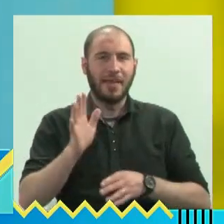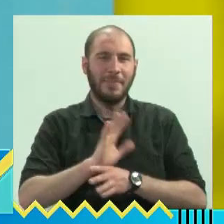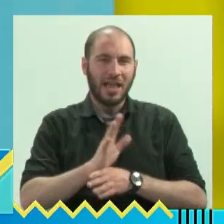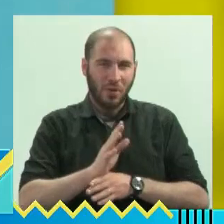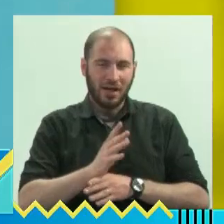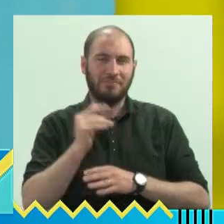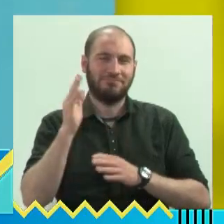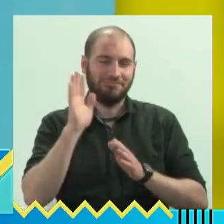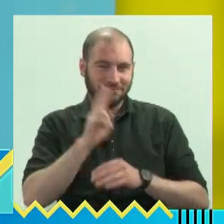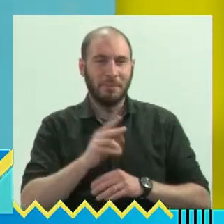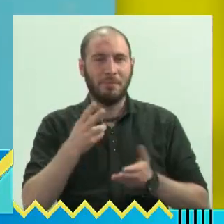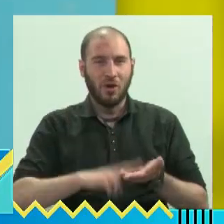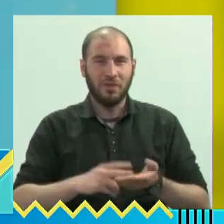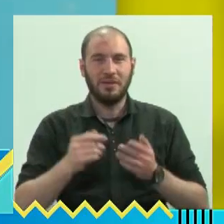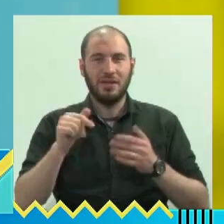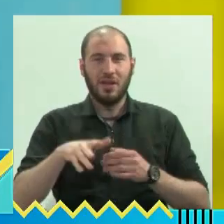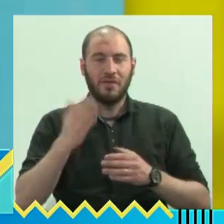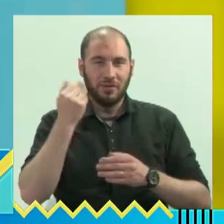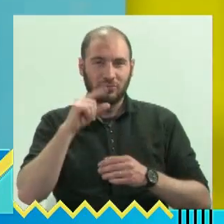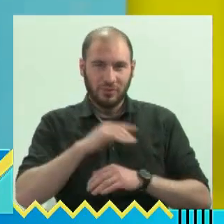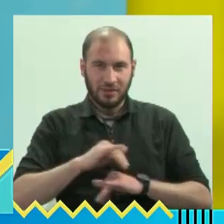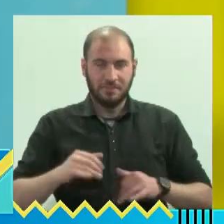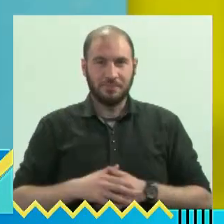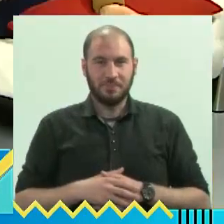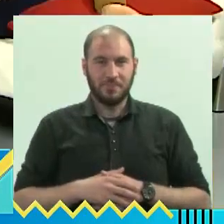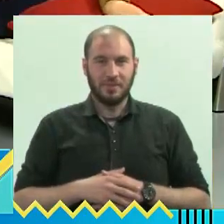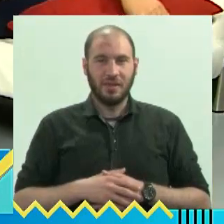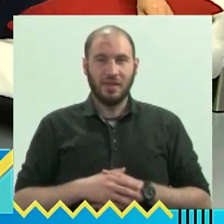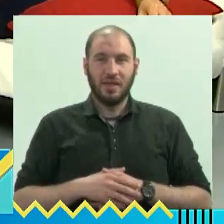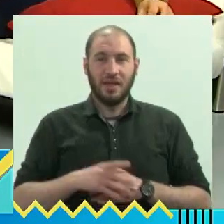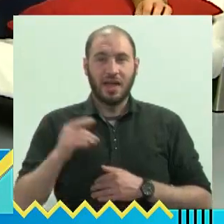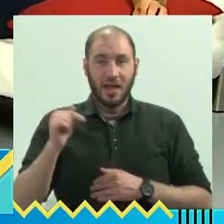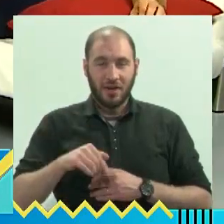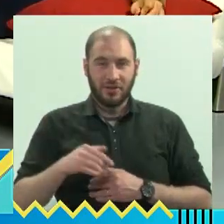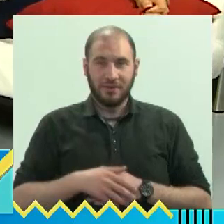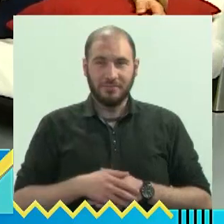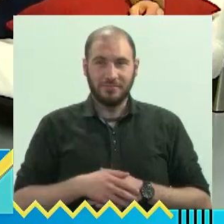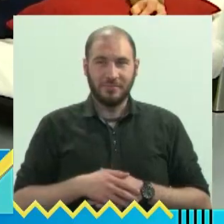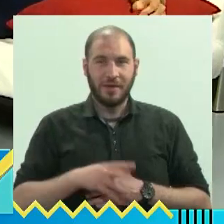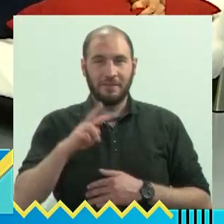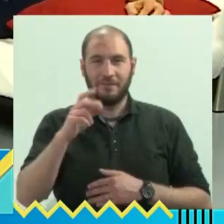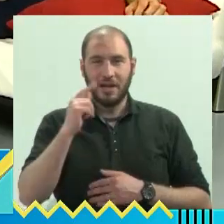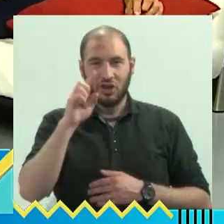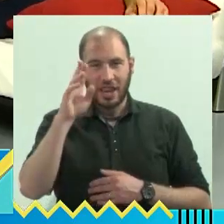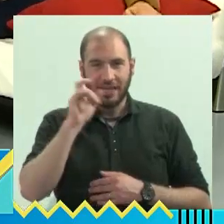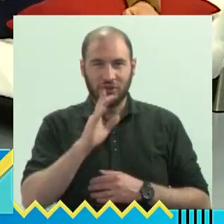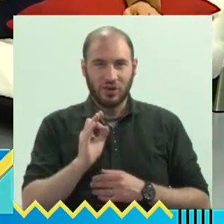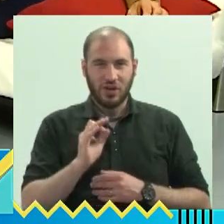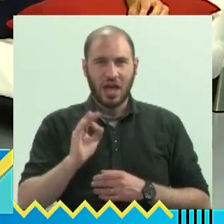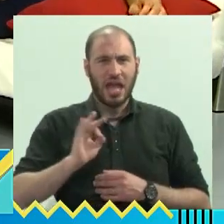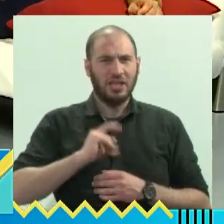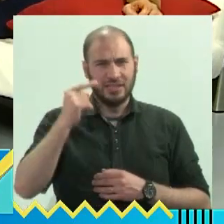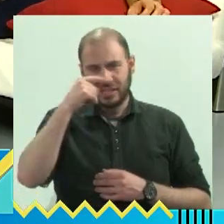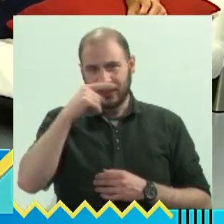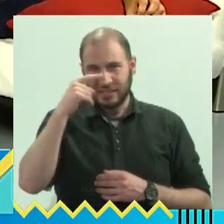se los recomiendo que lo vuelvan a ver a través de nuestras redes sociales. Y ahora sí, vamos a Bairoleto, ¿no? Nos decía, 77